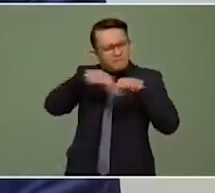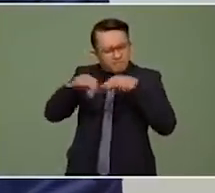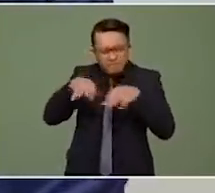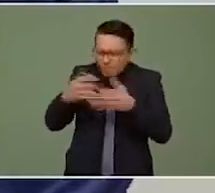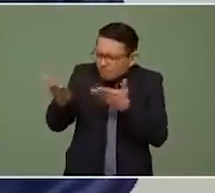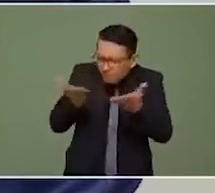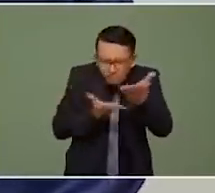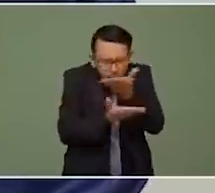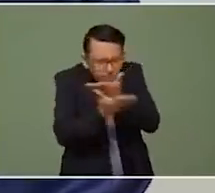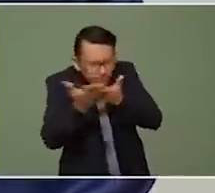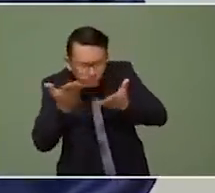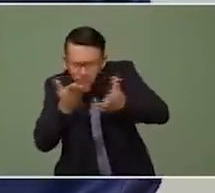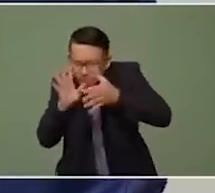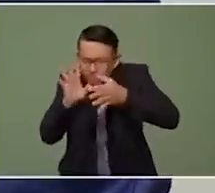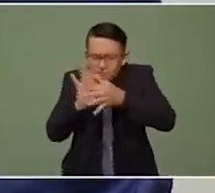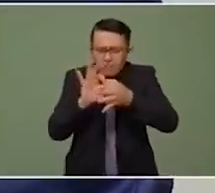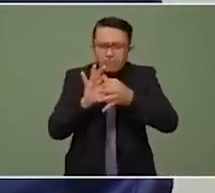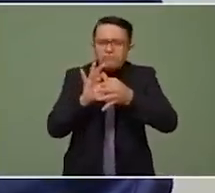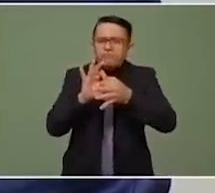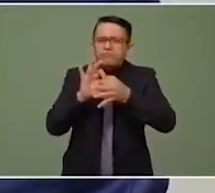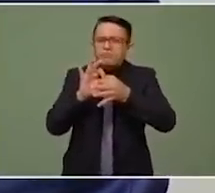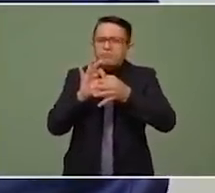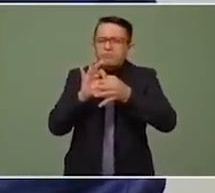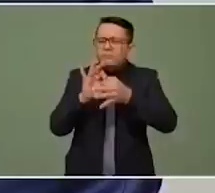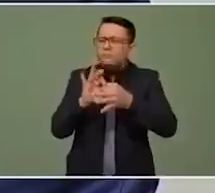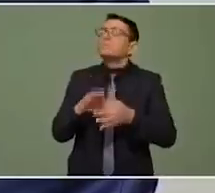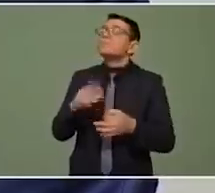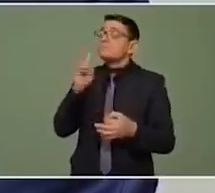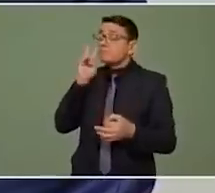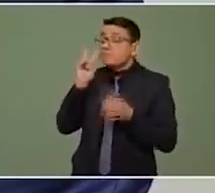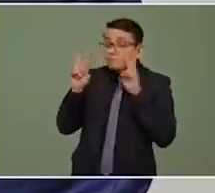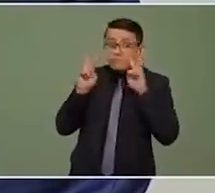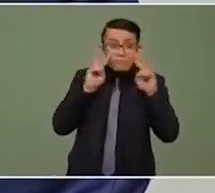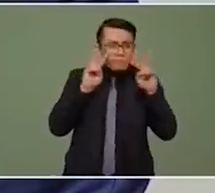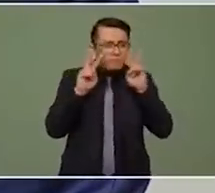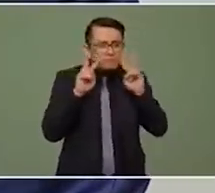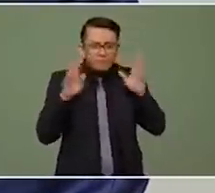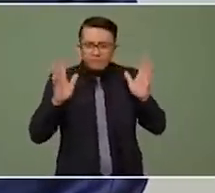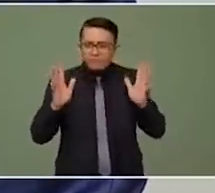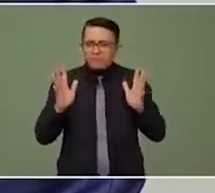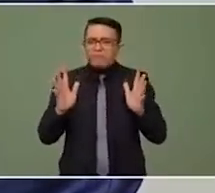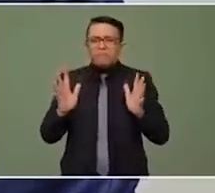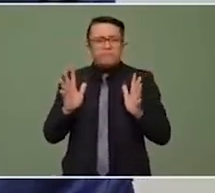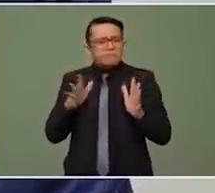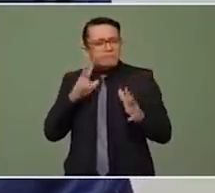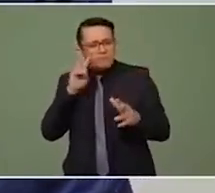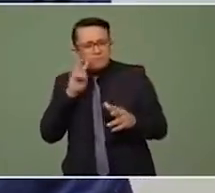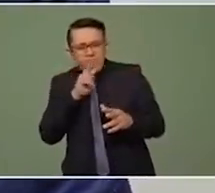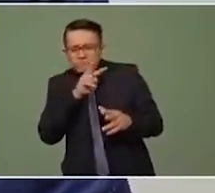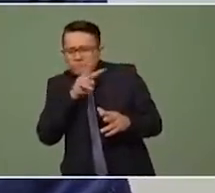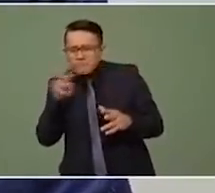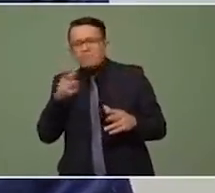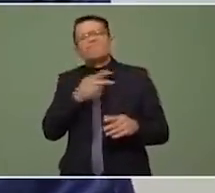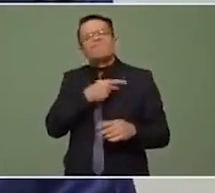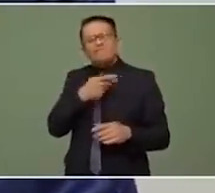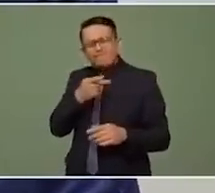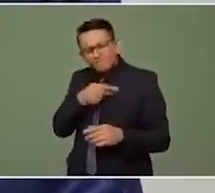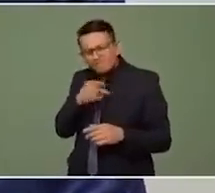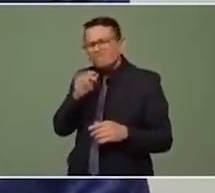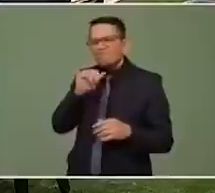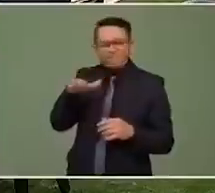juntos tiene mucho que ver con la propuesta de la guardia nacional